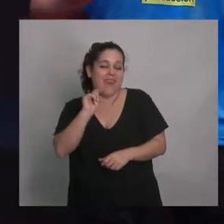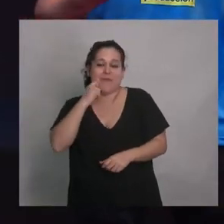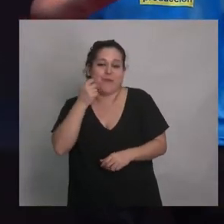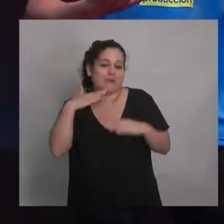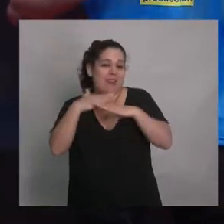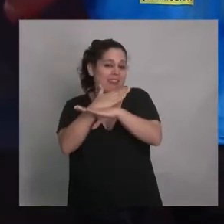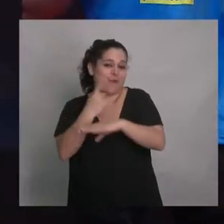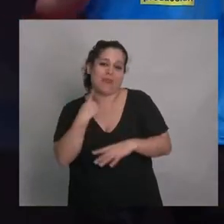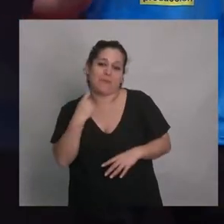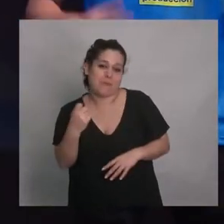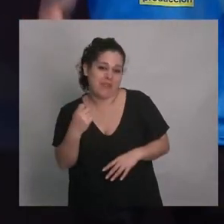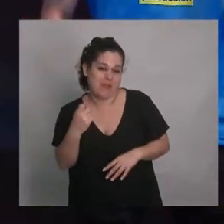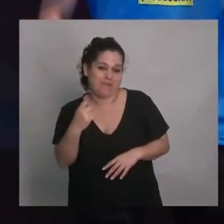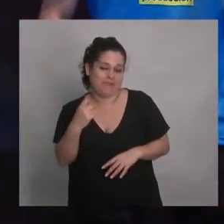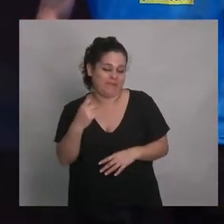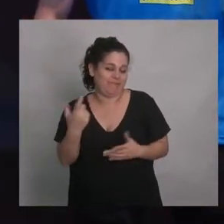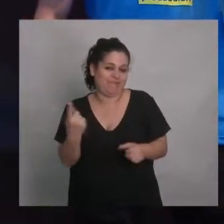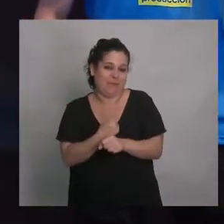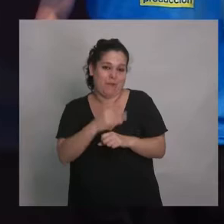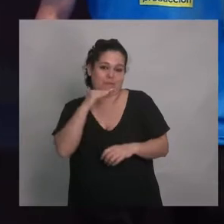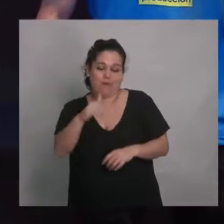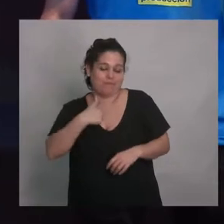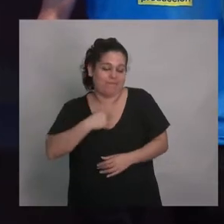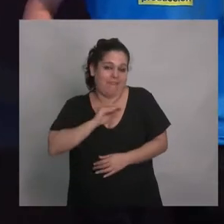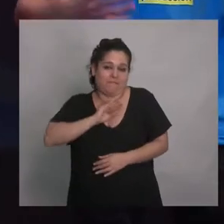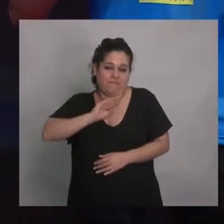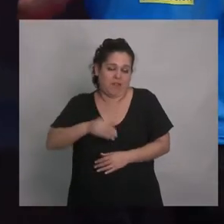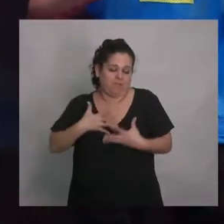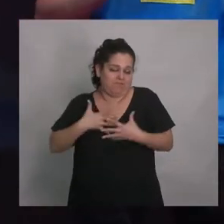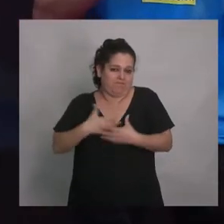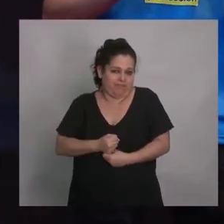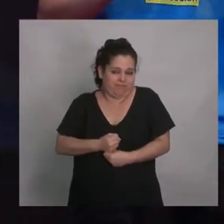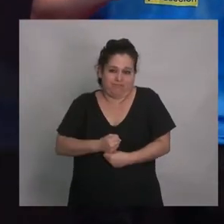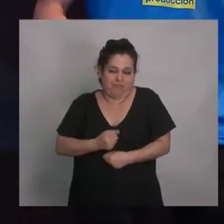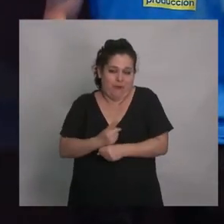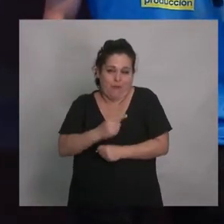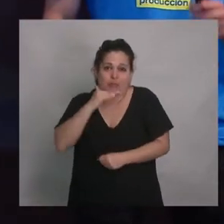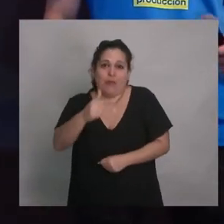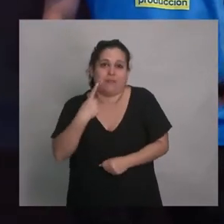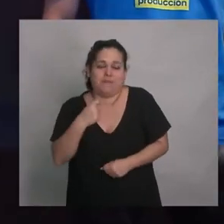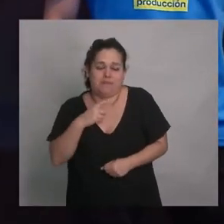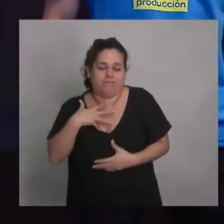del español el castellano es una frustración para mí no poder hacer esto sus